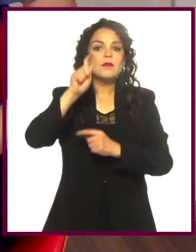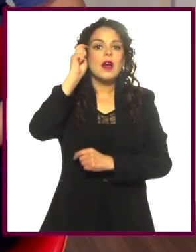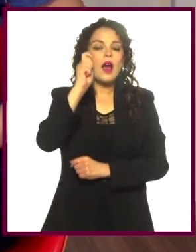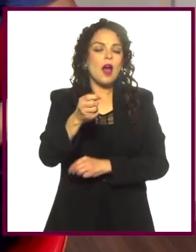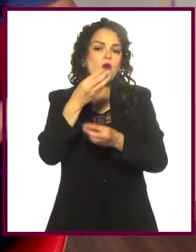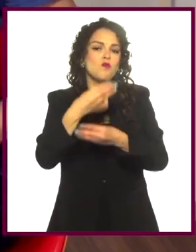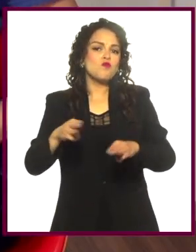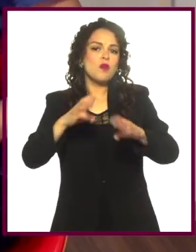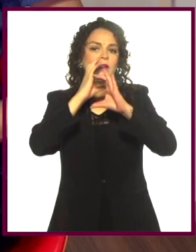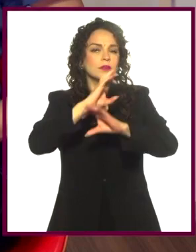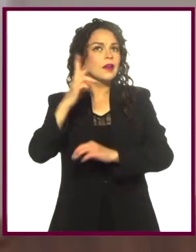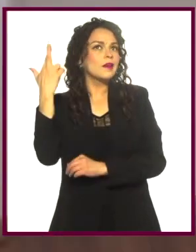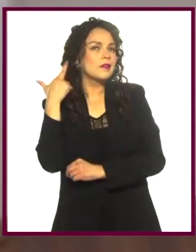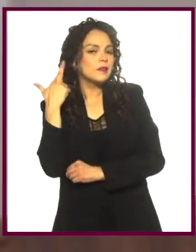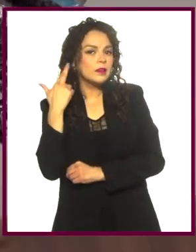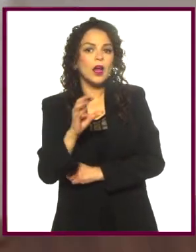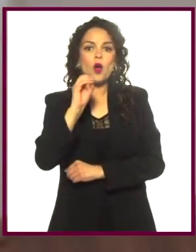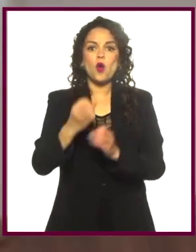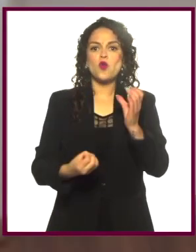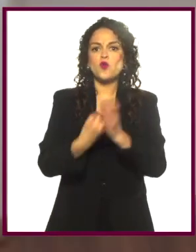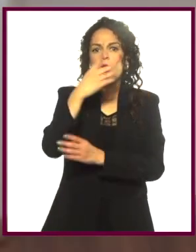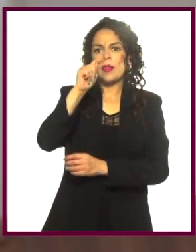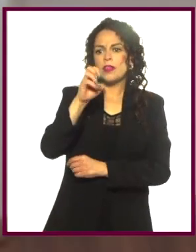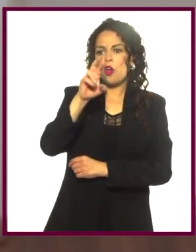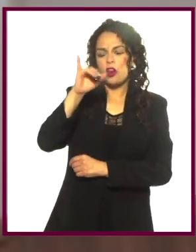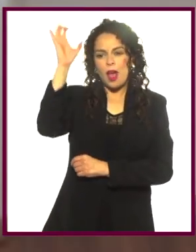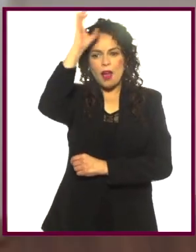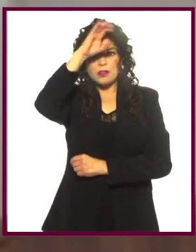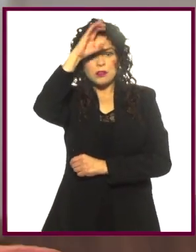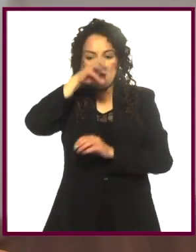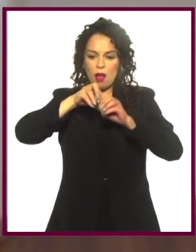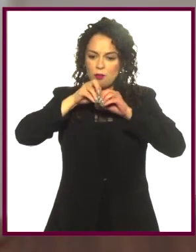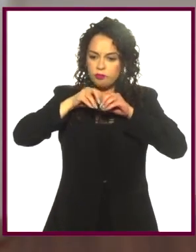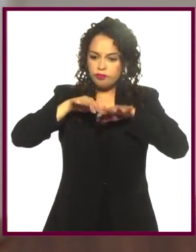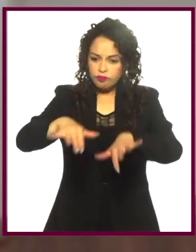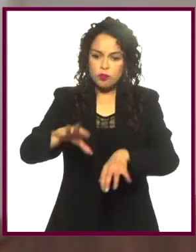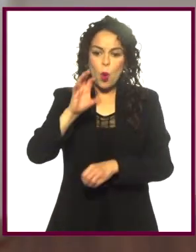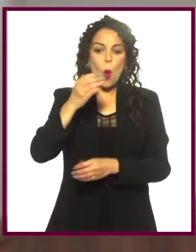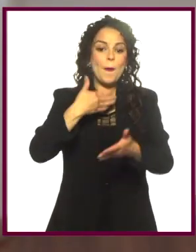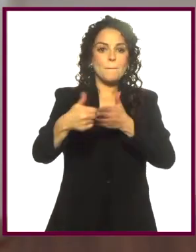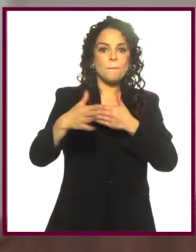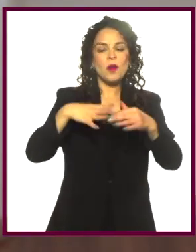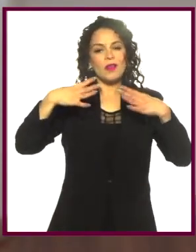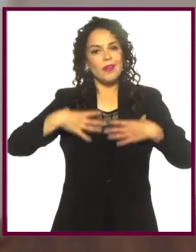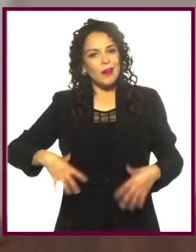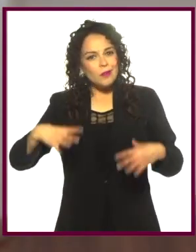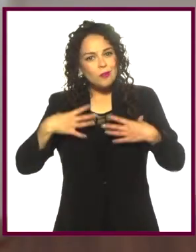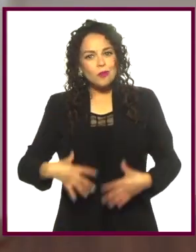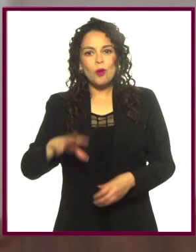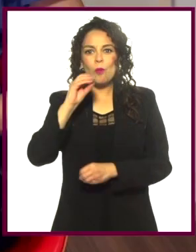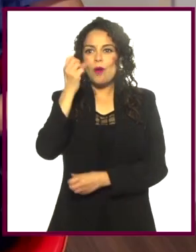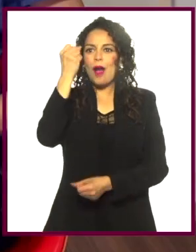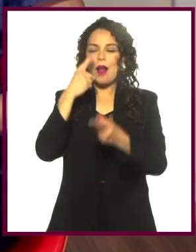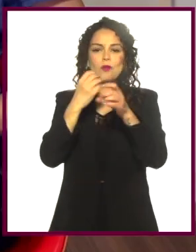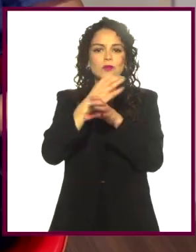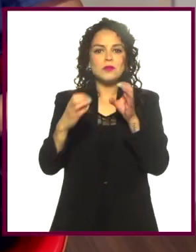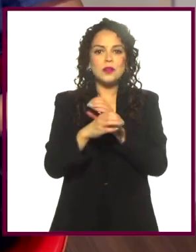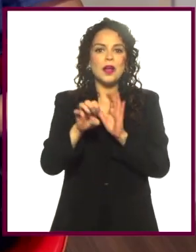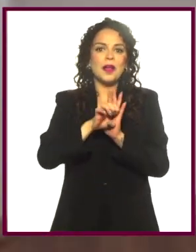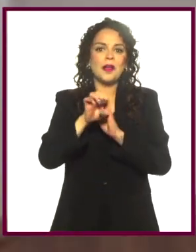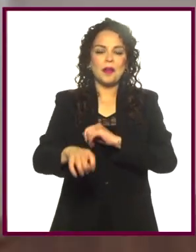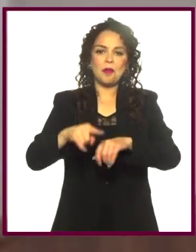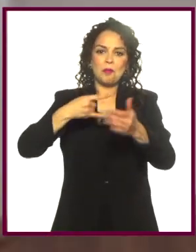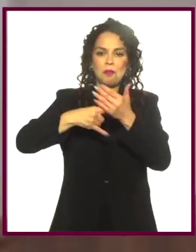radio. O una nueva teoría científica es difundida. O cómo se ponen de moda algunas prendas, o algunos